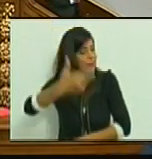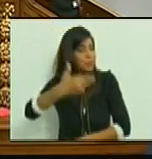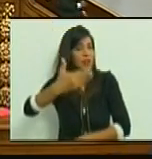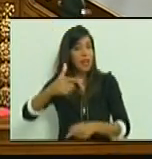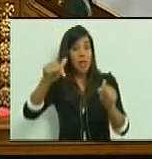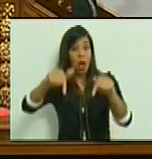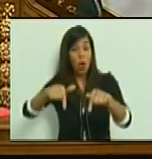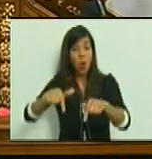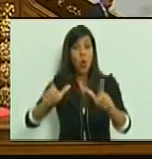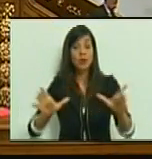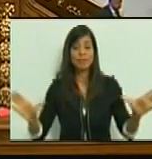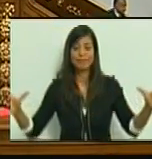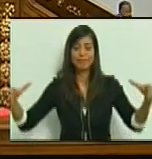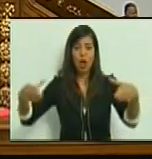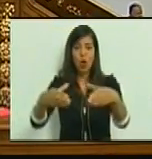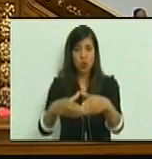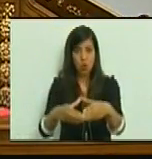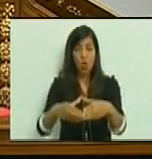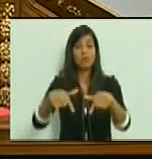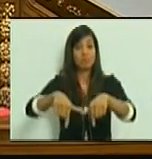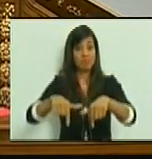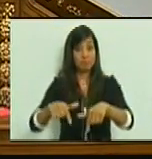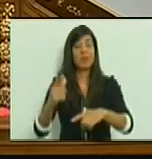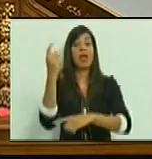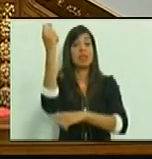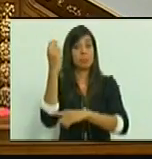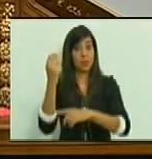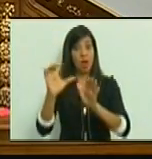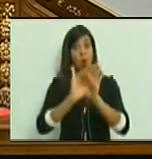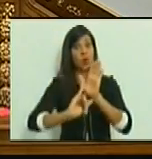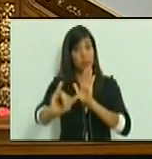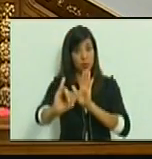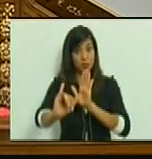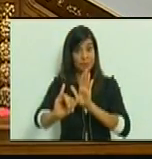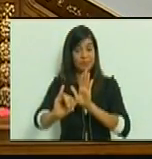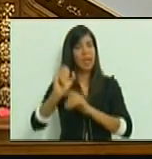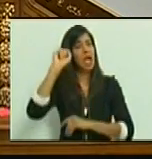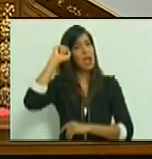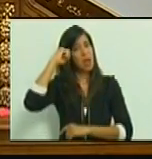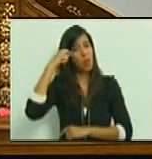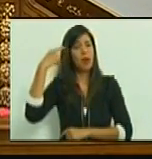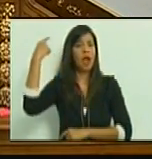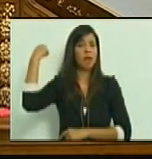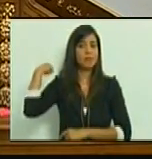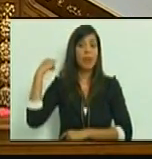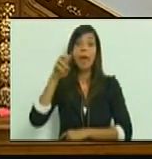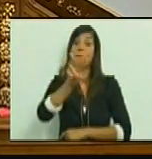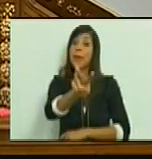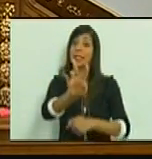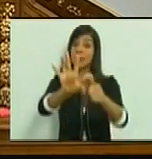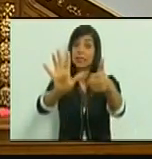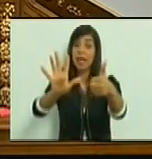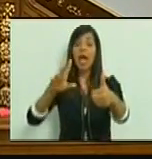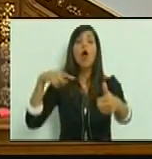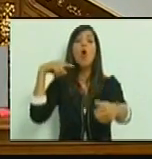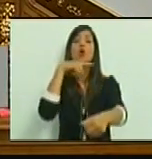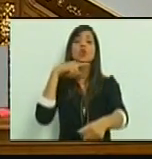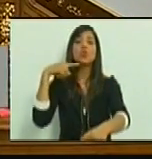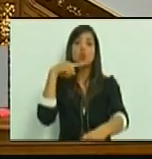ordinaria de la Asamblea Nacional Constituyente. Recordemos que el pasado 26 de